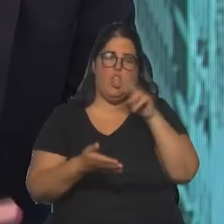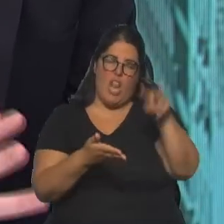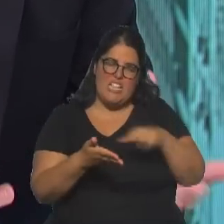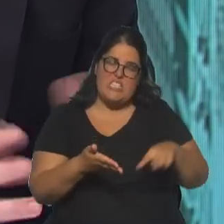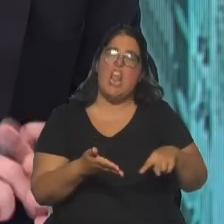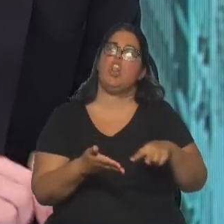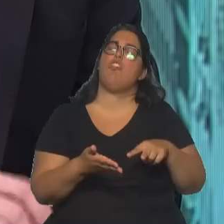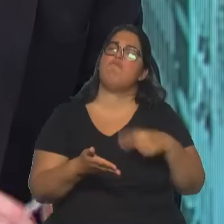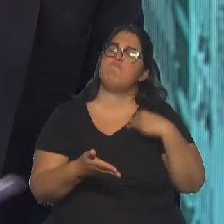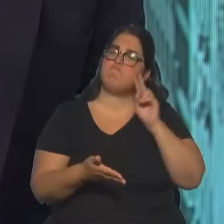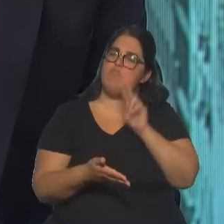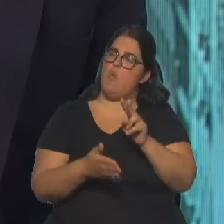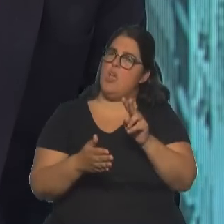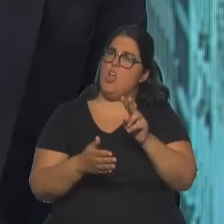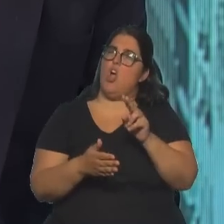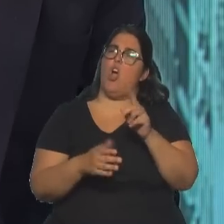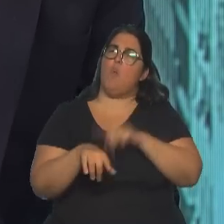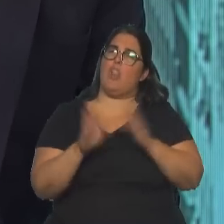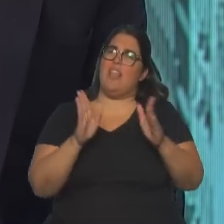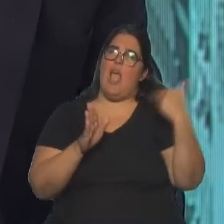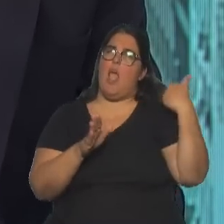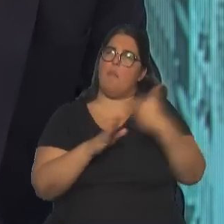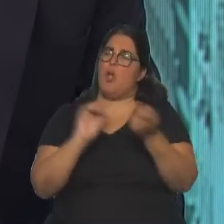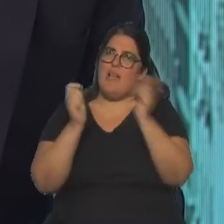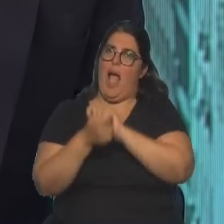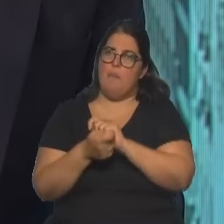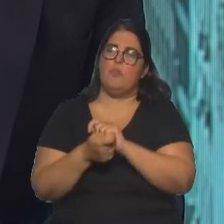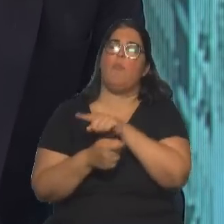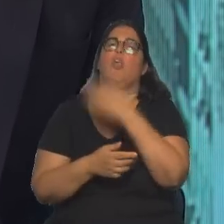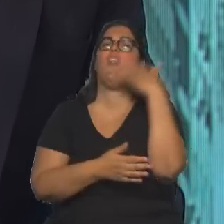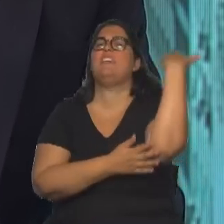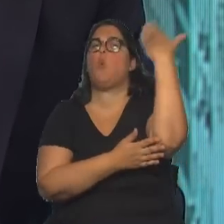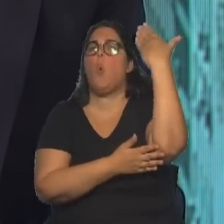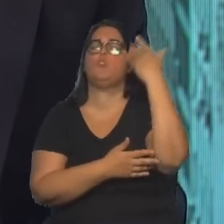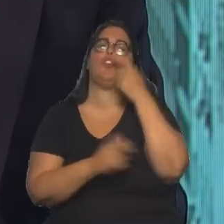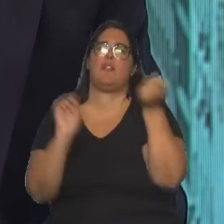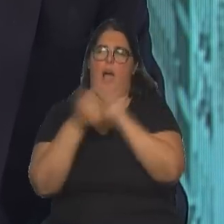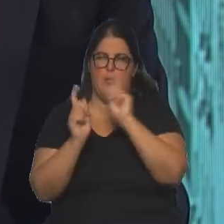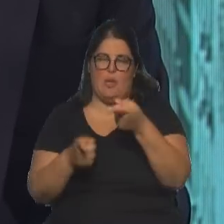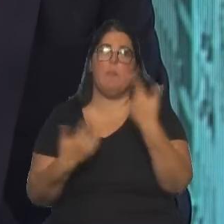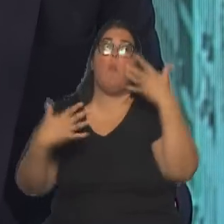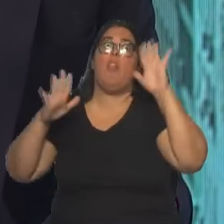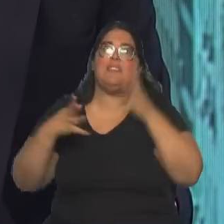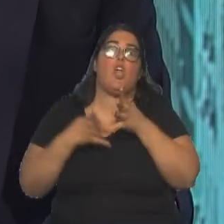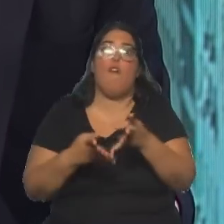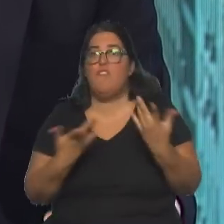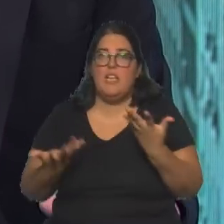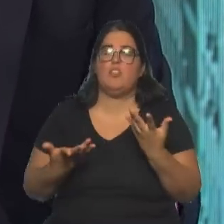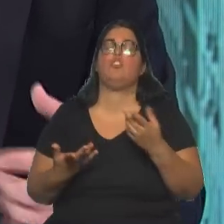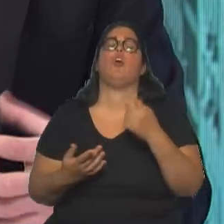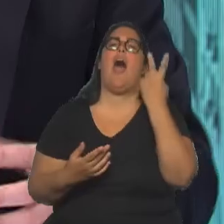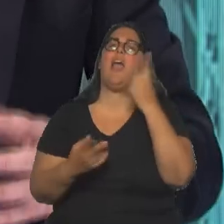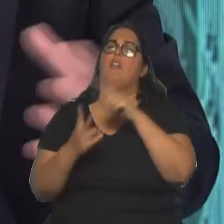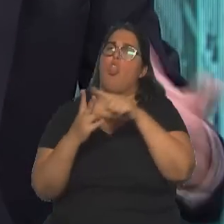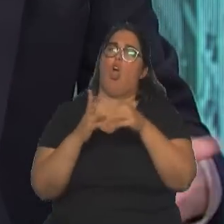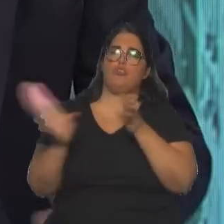este giro que ha habido en estos últimos tiempos en términos también discursivos con respecto a la posibilidad de un conflicto, una doble situación.